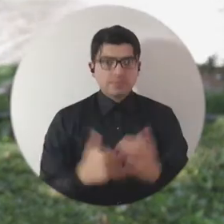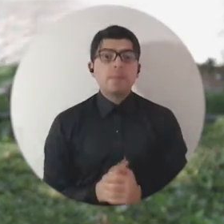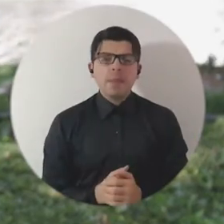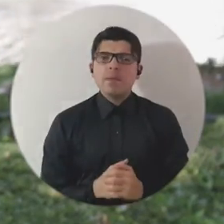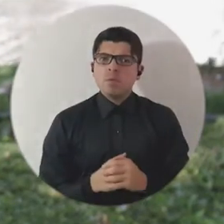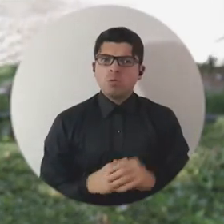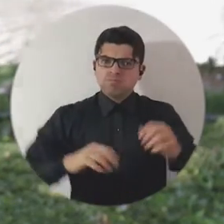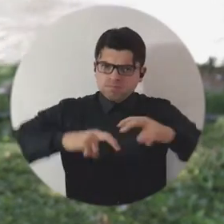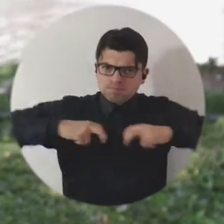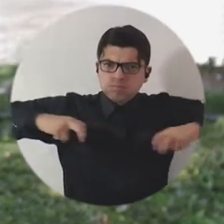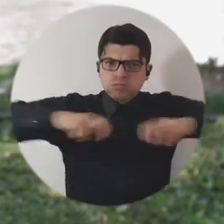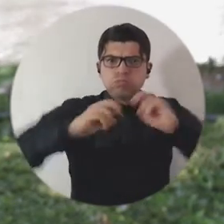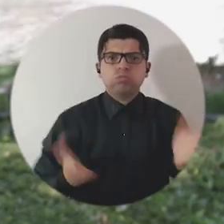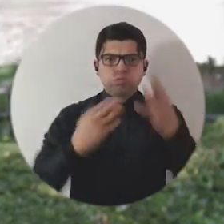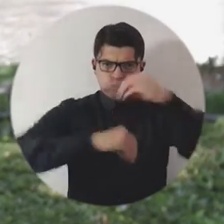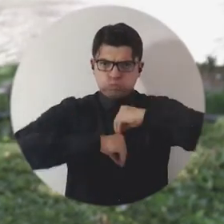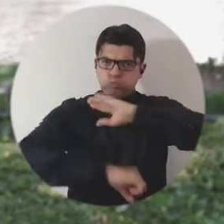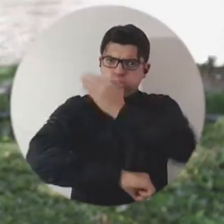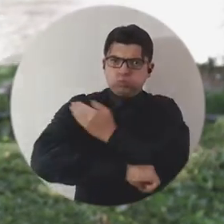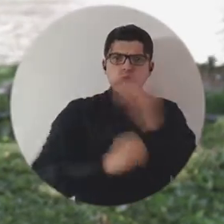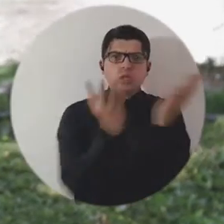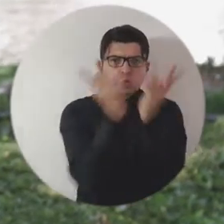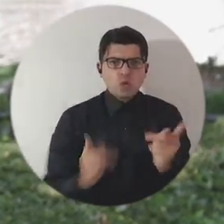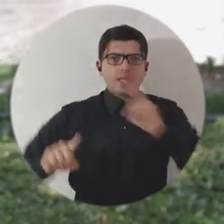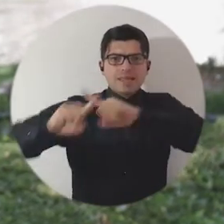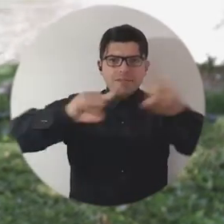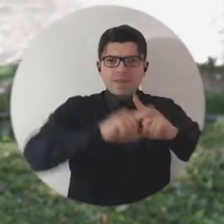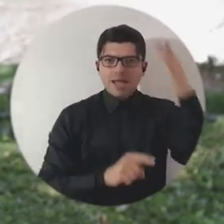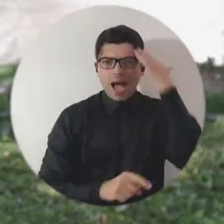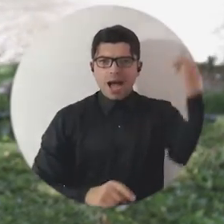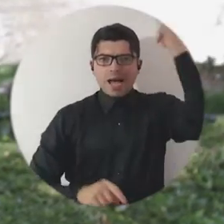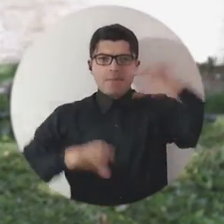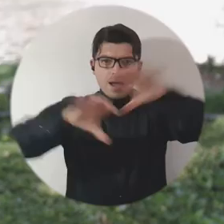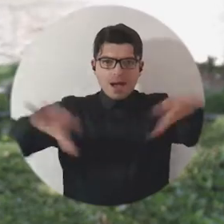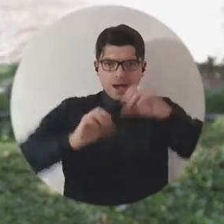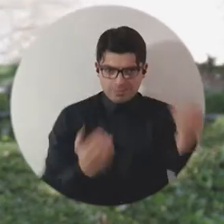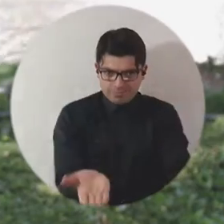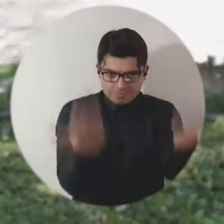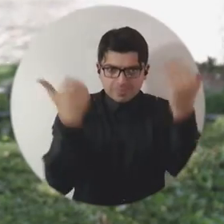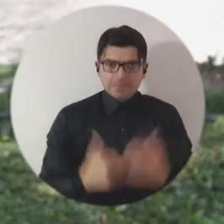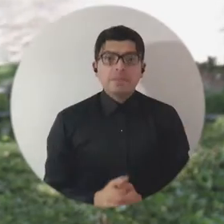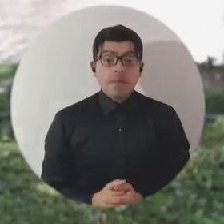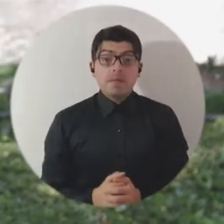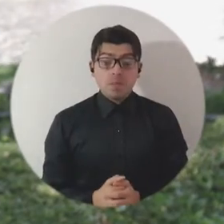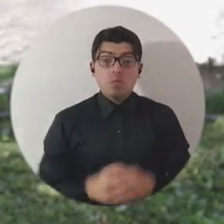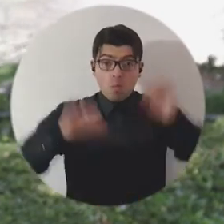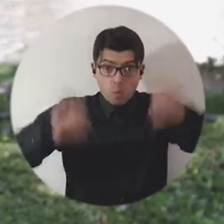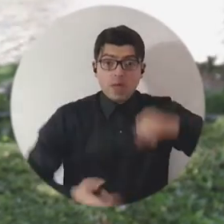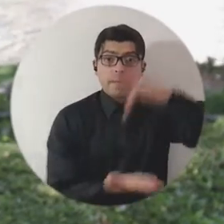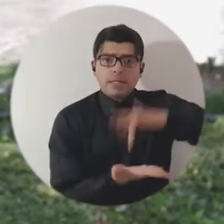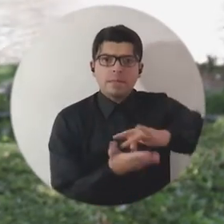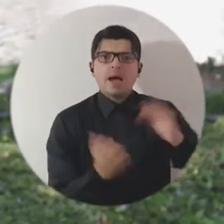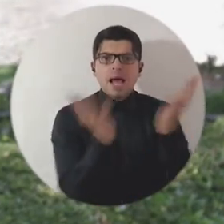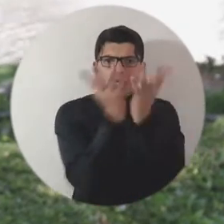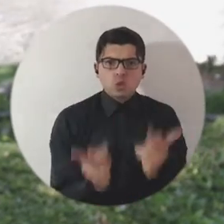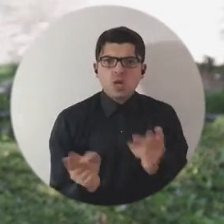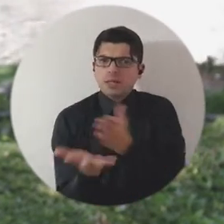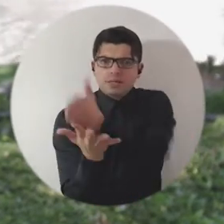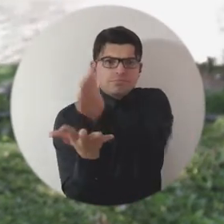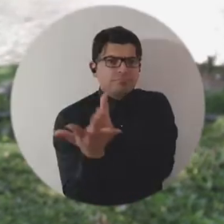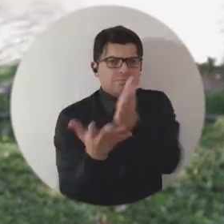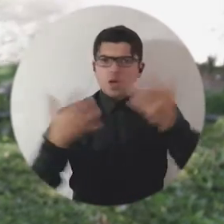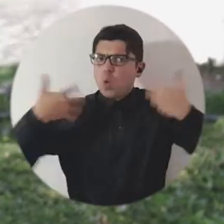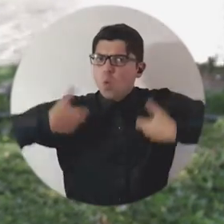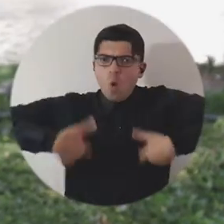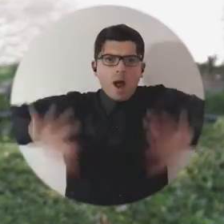el empoderamiento de los estudiantes en las diferentes actividades académicas. ¡Anímate! Ya que pueden participar estudiantes de todas las